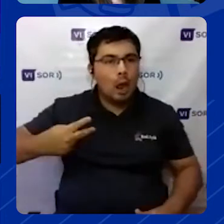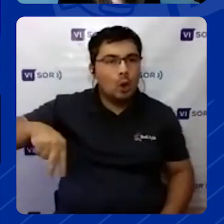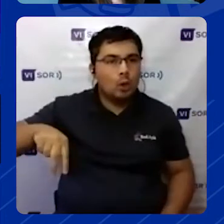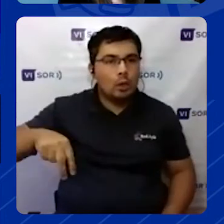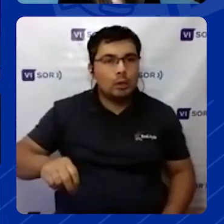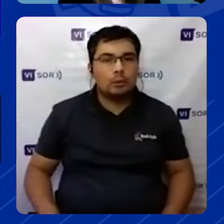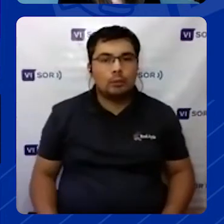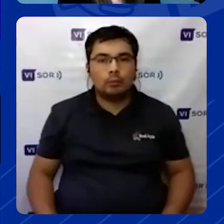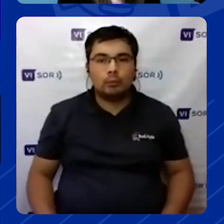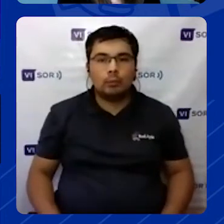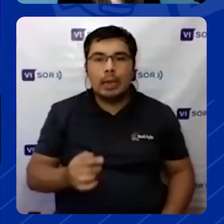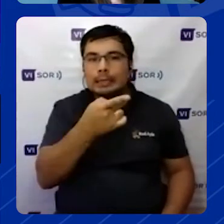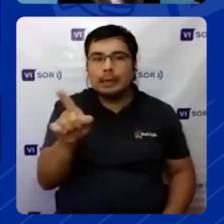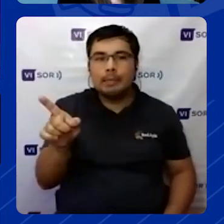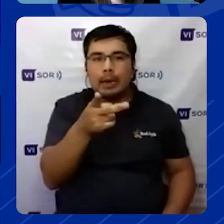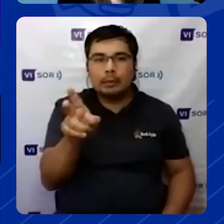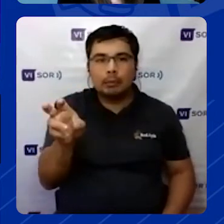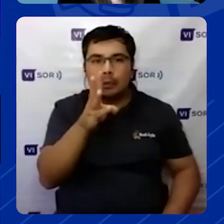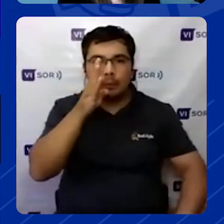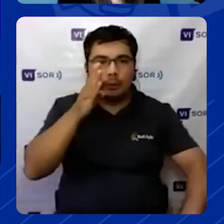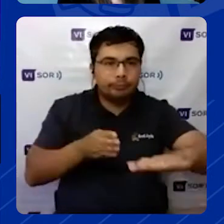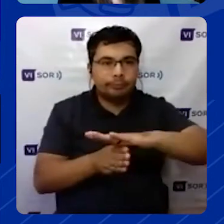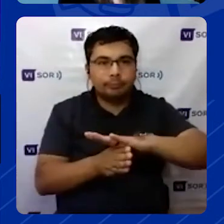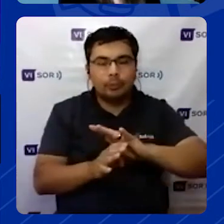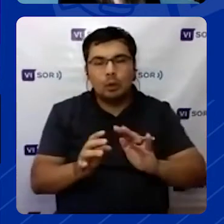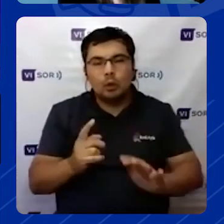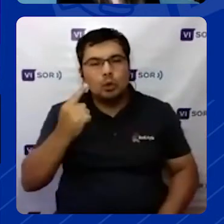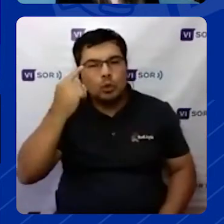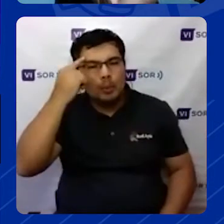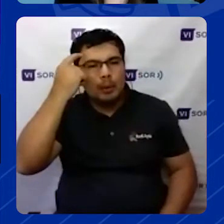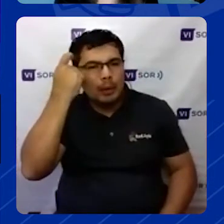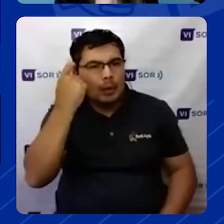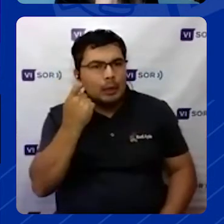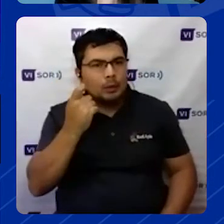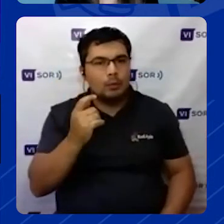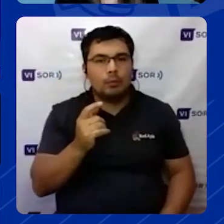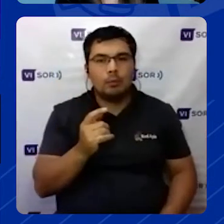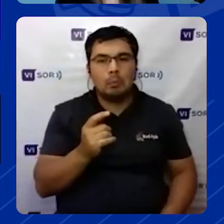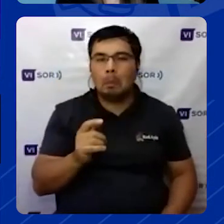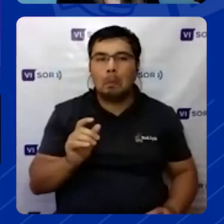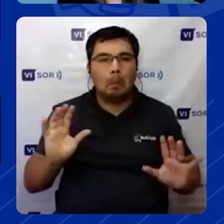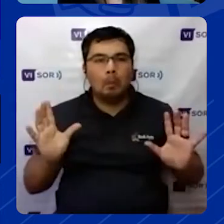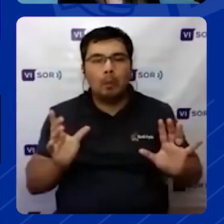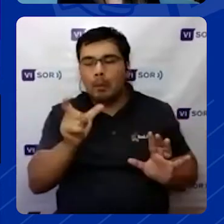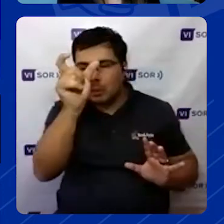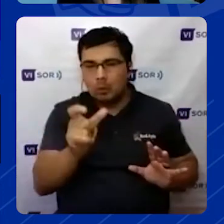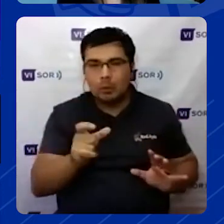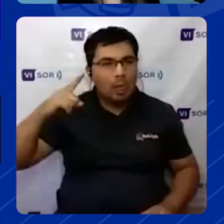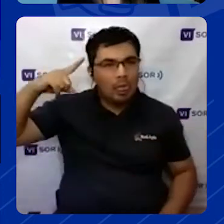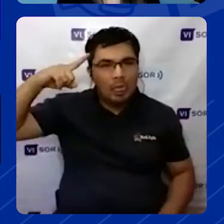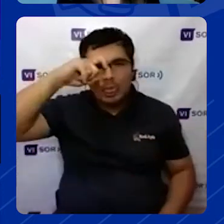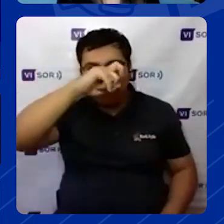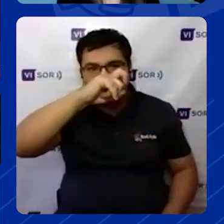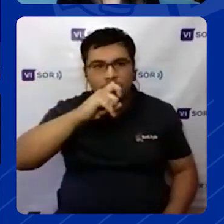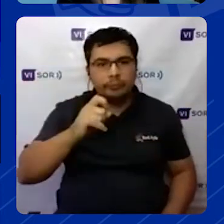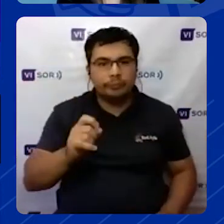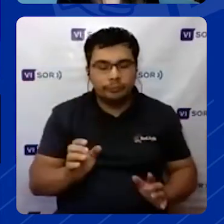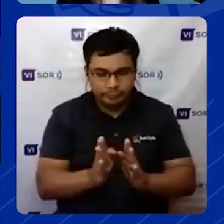Yo creo que tampoco la persona que tiene una dificultad de comprensión lectora en un momento dado, a lo mejor tampoco tiene esa demanda de